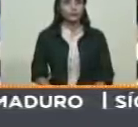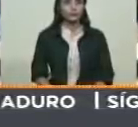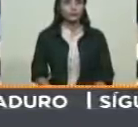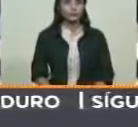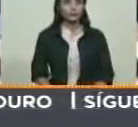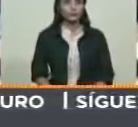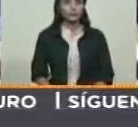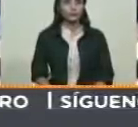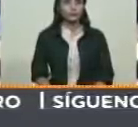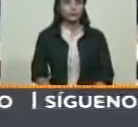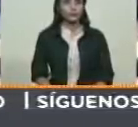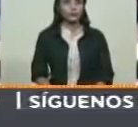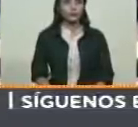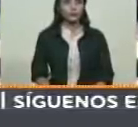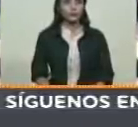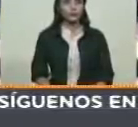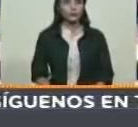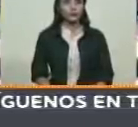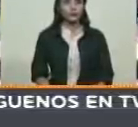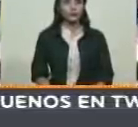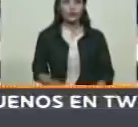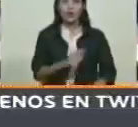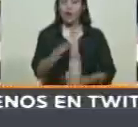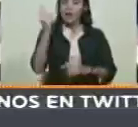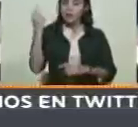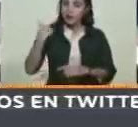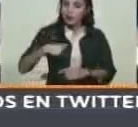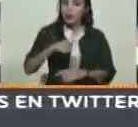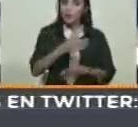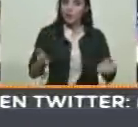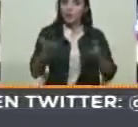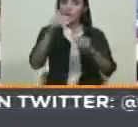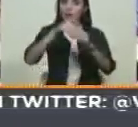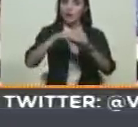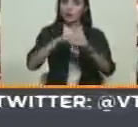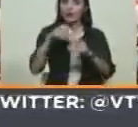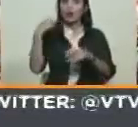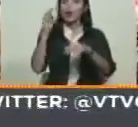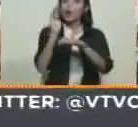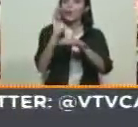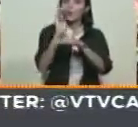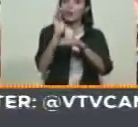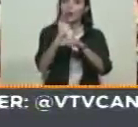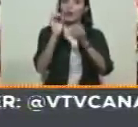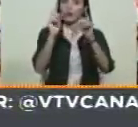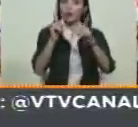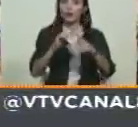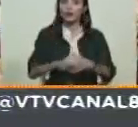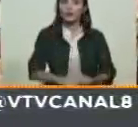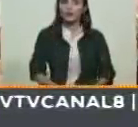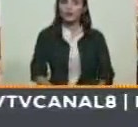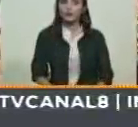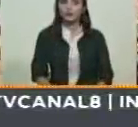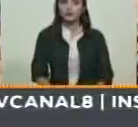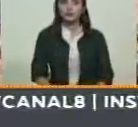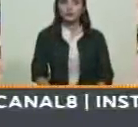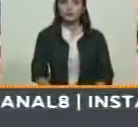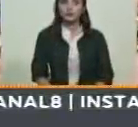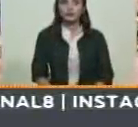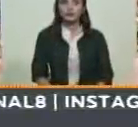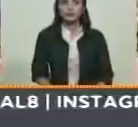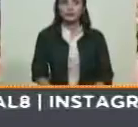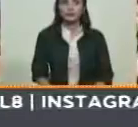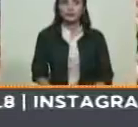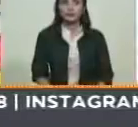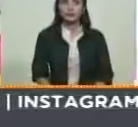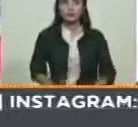tenemos que salir a votar tengan cuidado oyeron quién hizo eso con